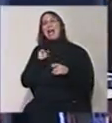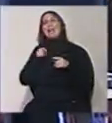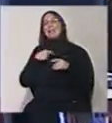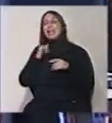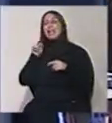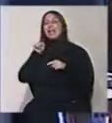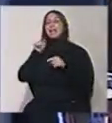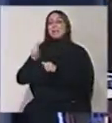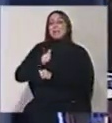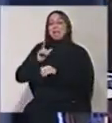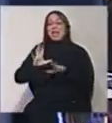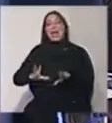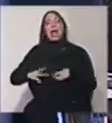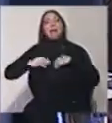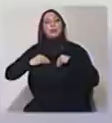asuman